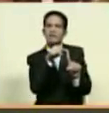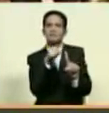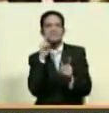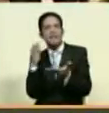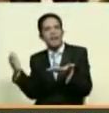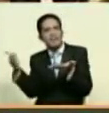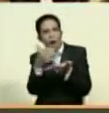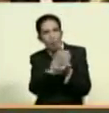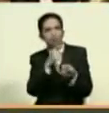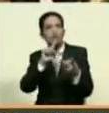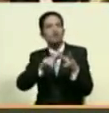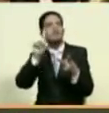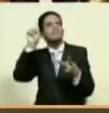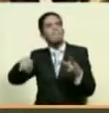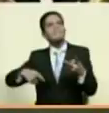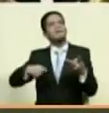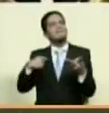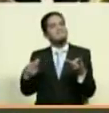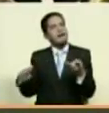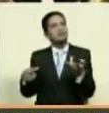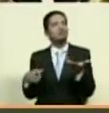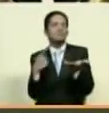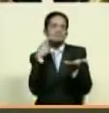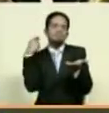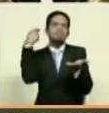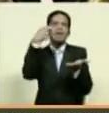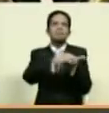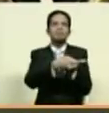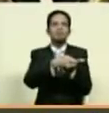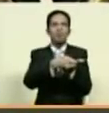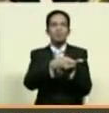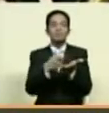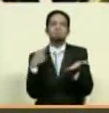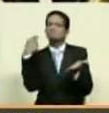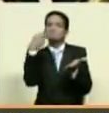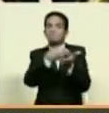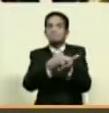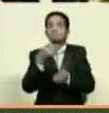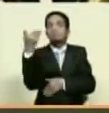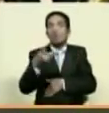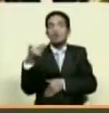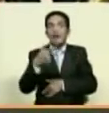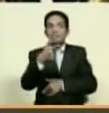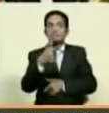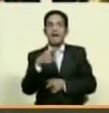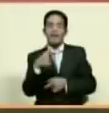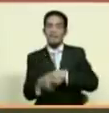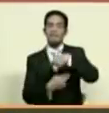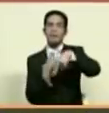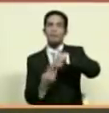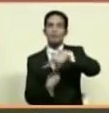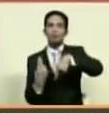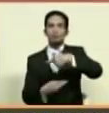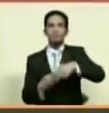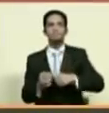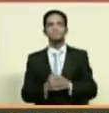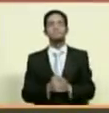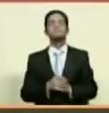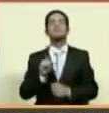recaudación como el gasto y la inversión, que es sagrada para la revolución, sagrada.